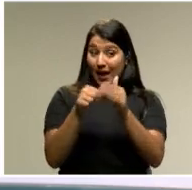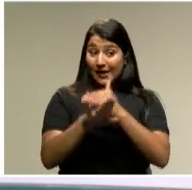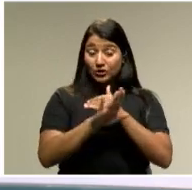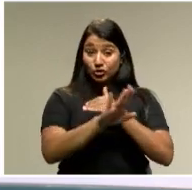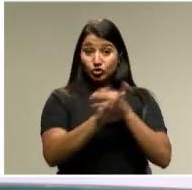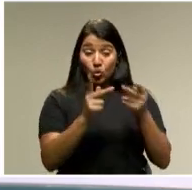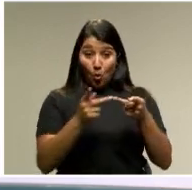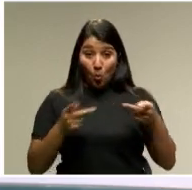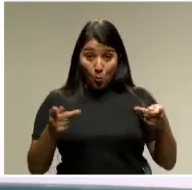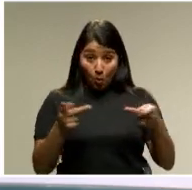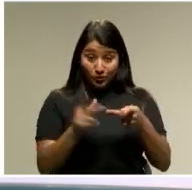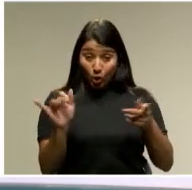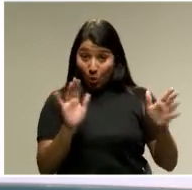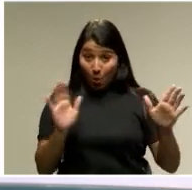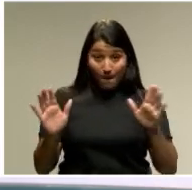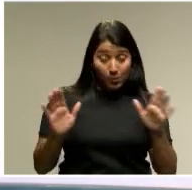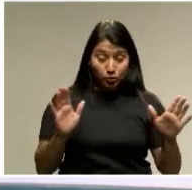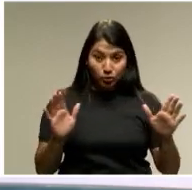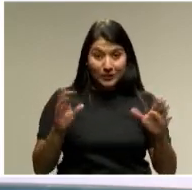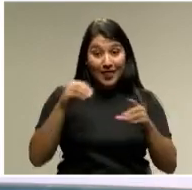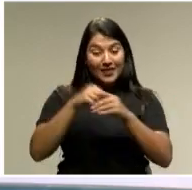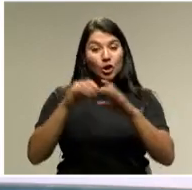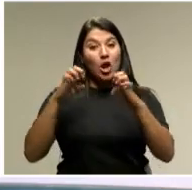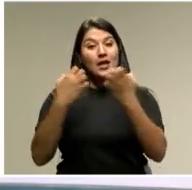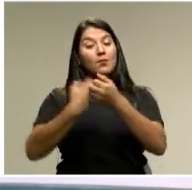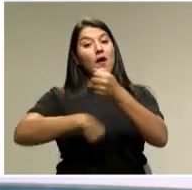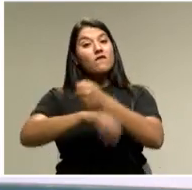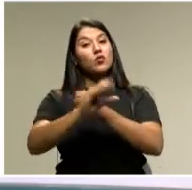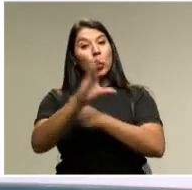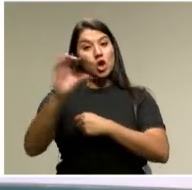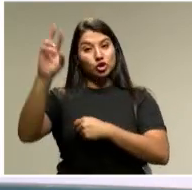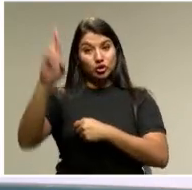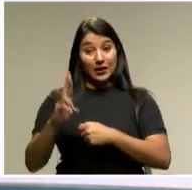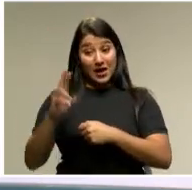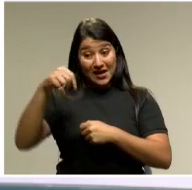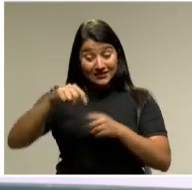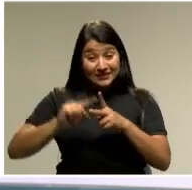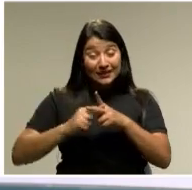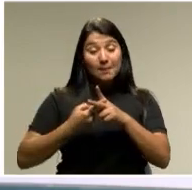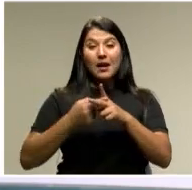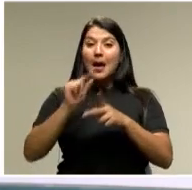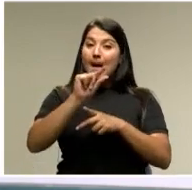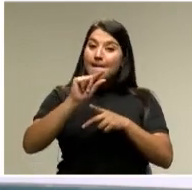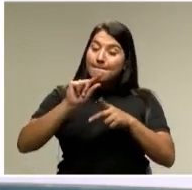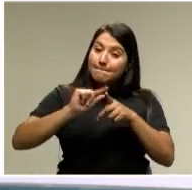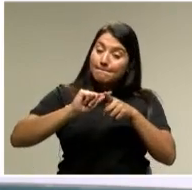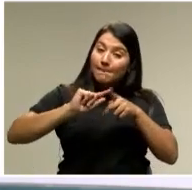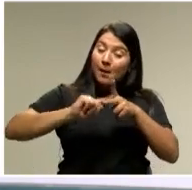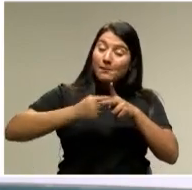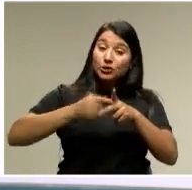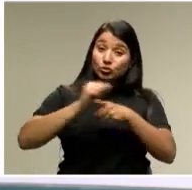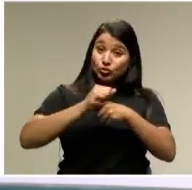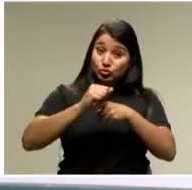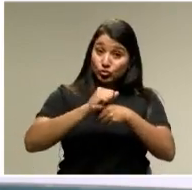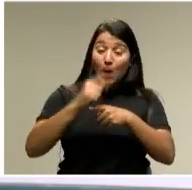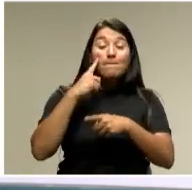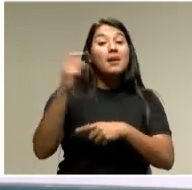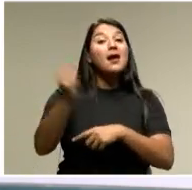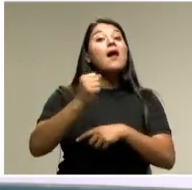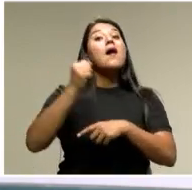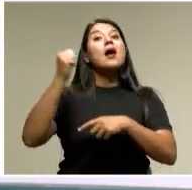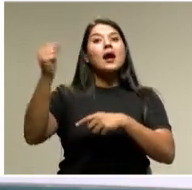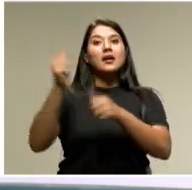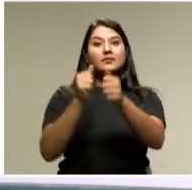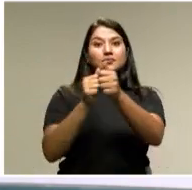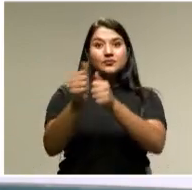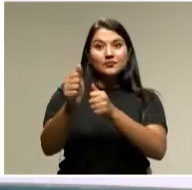de porteros del conjunto patrio que arrancó esta semana con el objetivo de ganarse un puesto dentro de los planes de